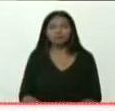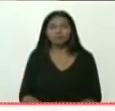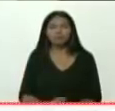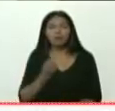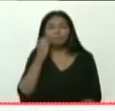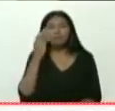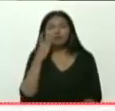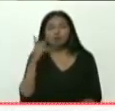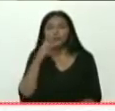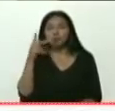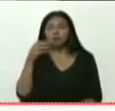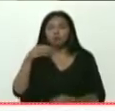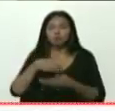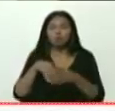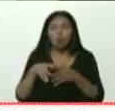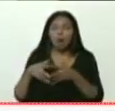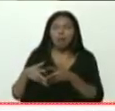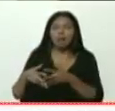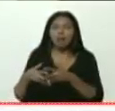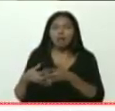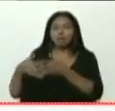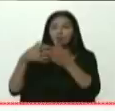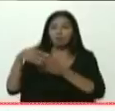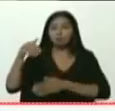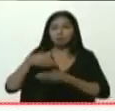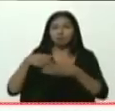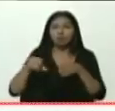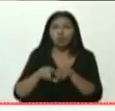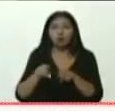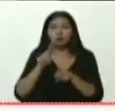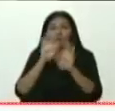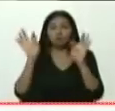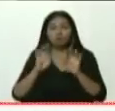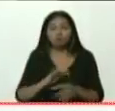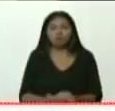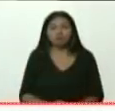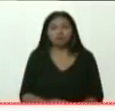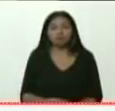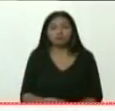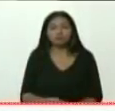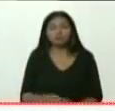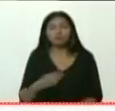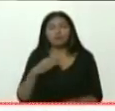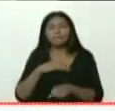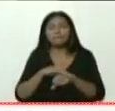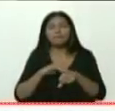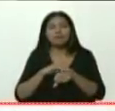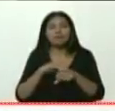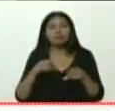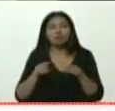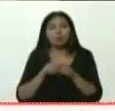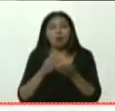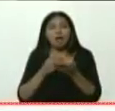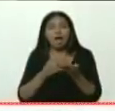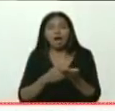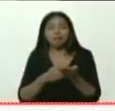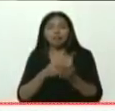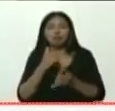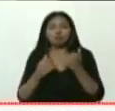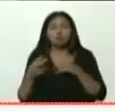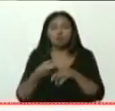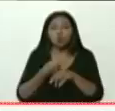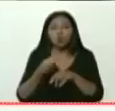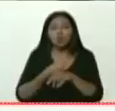su padrino político, se lo pusieron los gringos como tutor, Martínez Mótola, que fue ministro del último gobierno de Carlos Andrés Pérez.